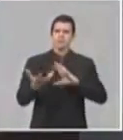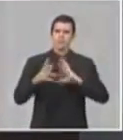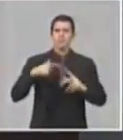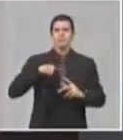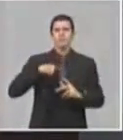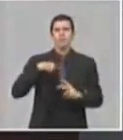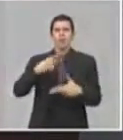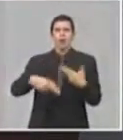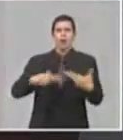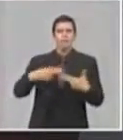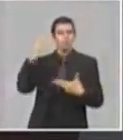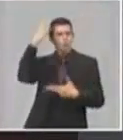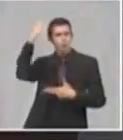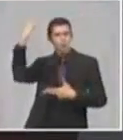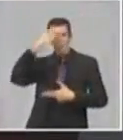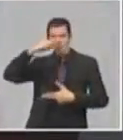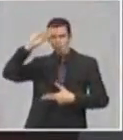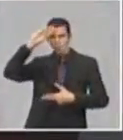de la primera versión